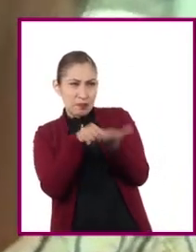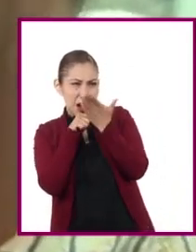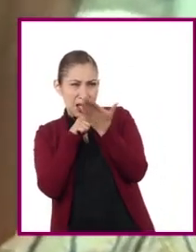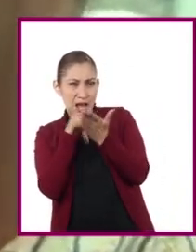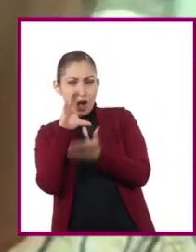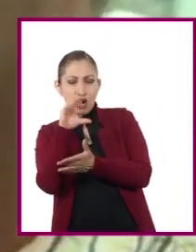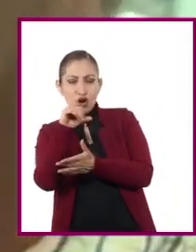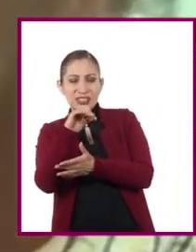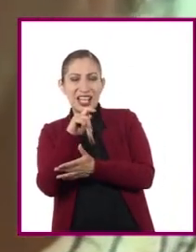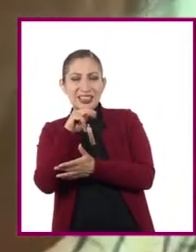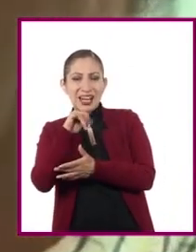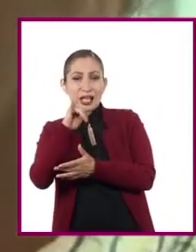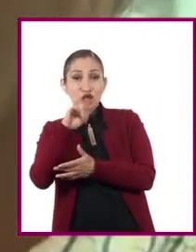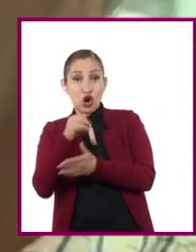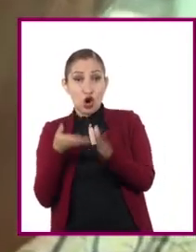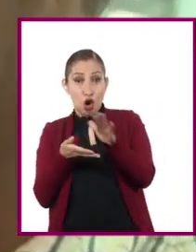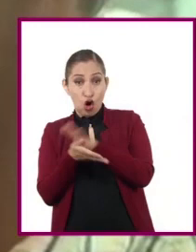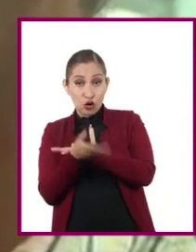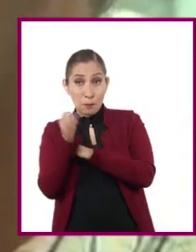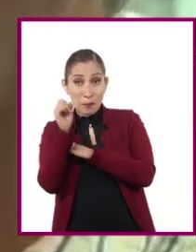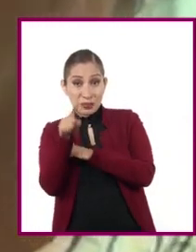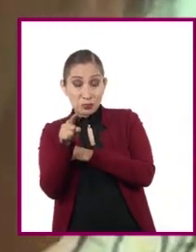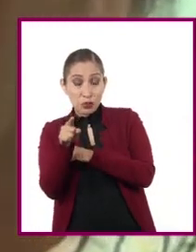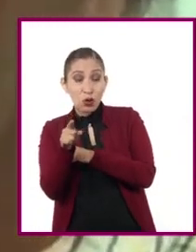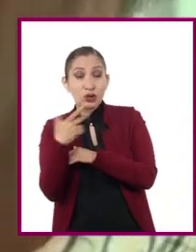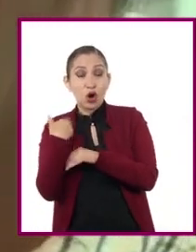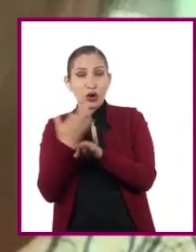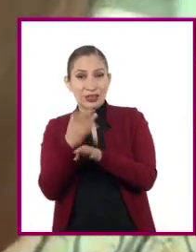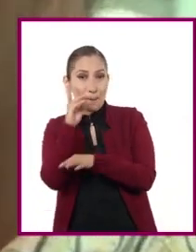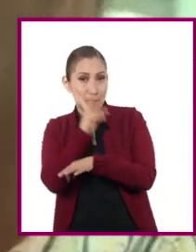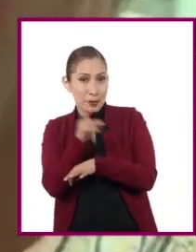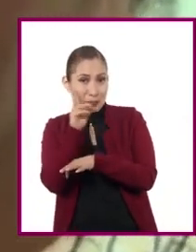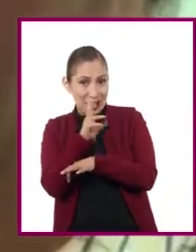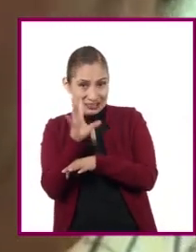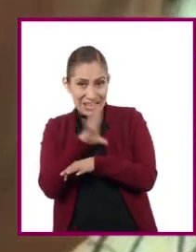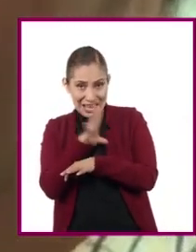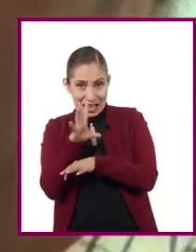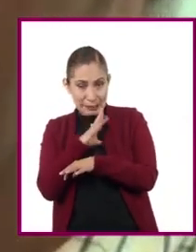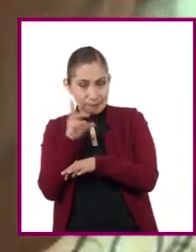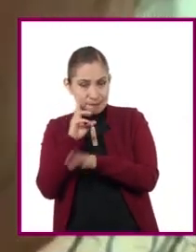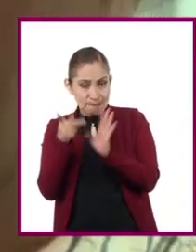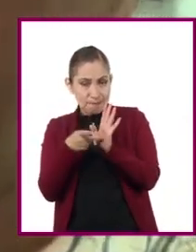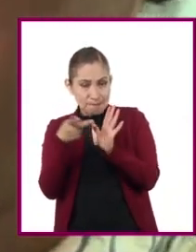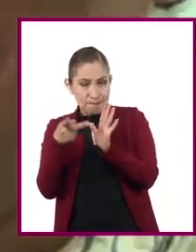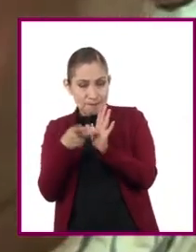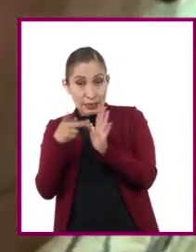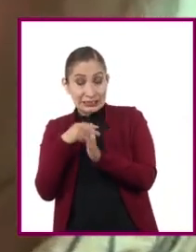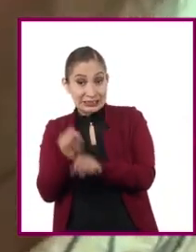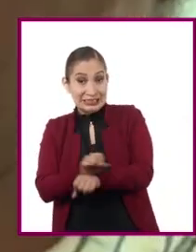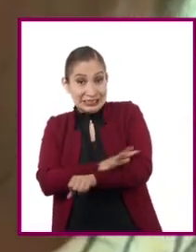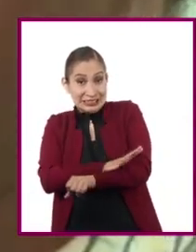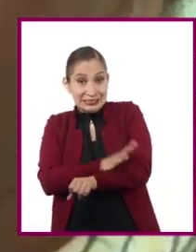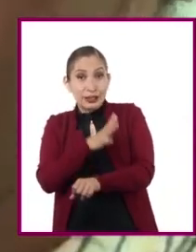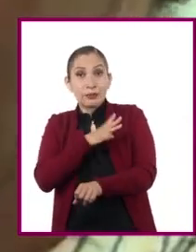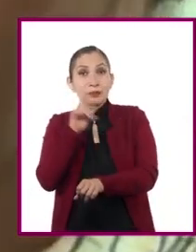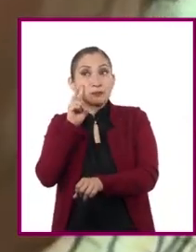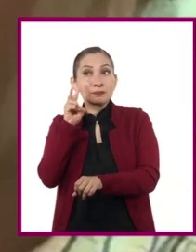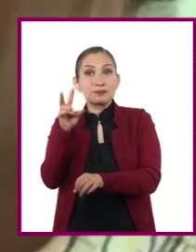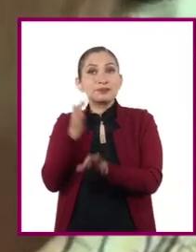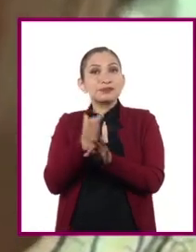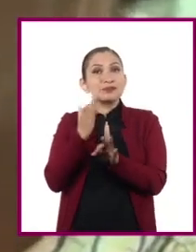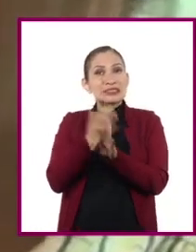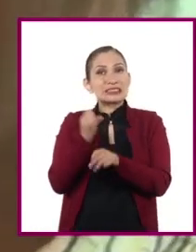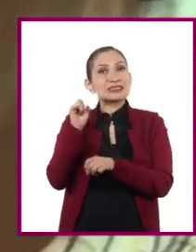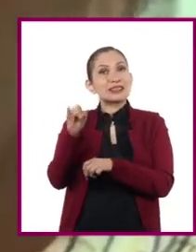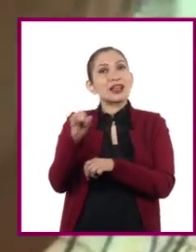la concentración de este horno. Y ahorita las pruebas que se están haciendo pues son emocionantes, porque lo que estamos viendo